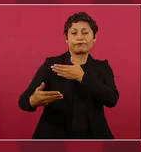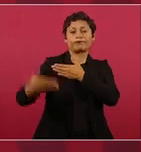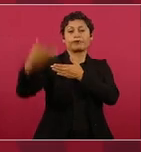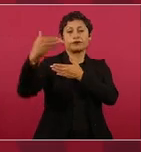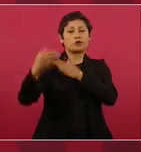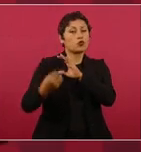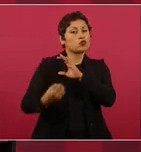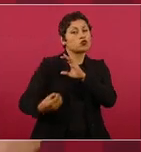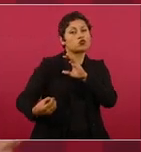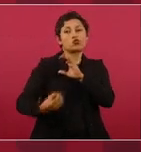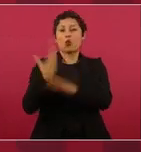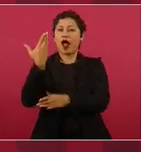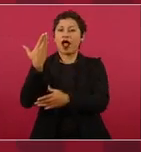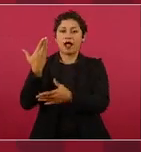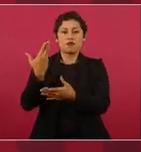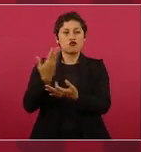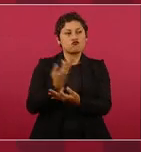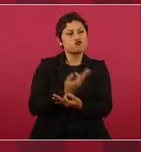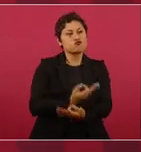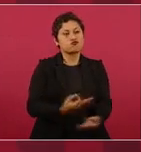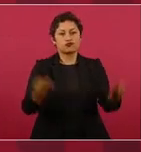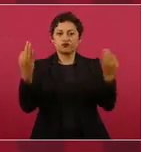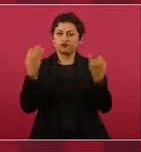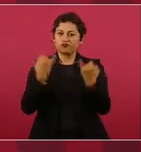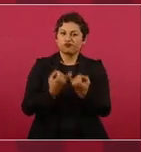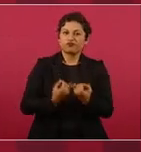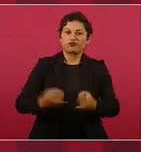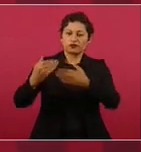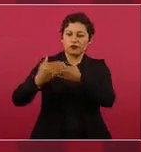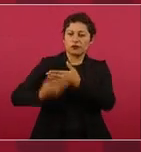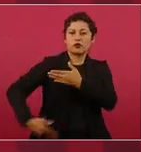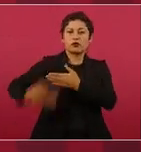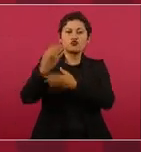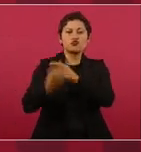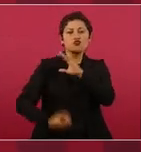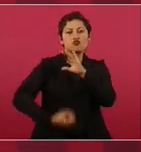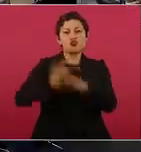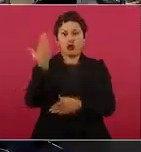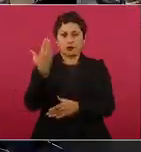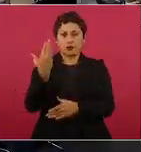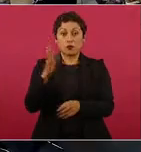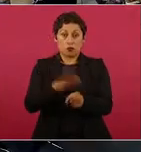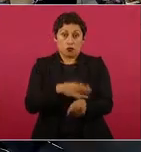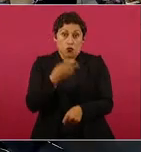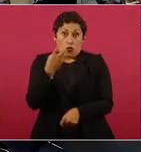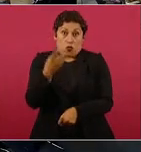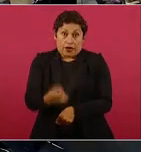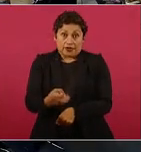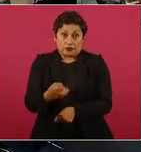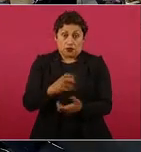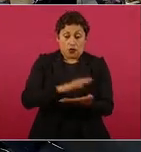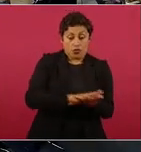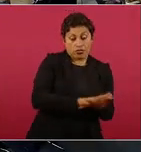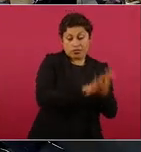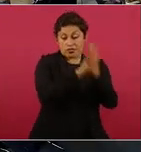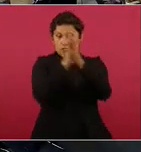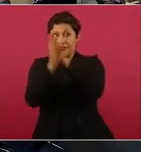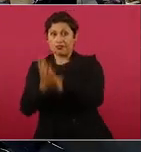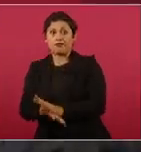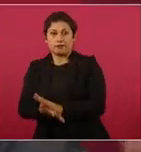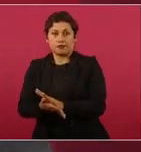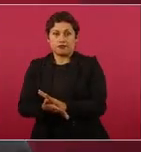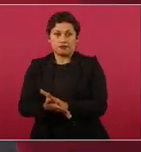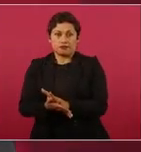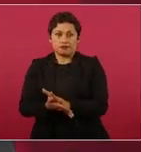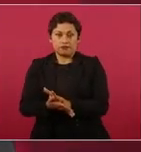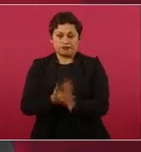etapa nueva, inaugurar una etapa nueva en la vida pública del país. Por eso la transformación. Y afortunadamente ahí